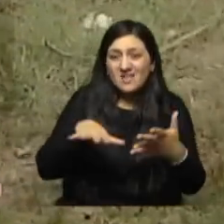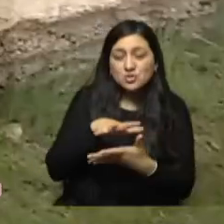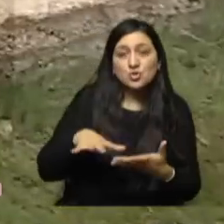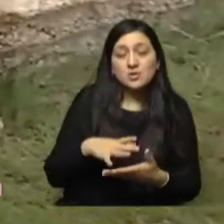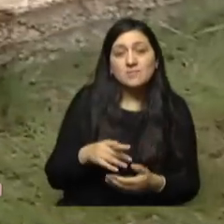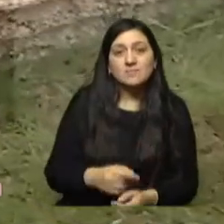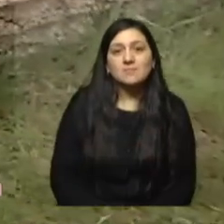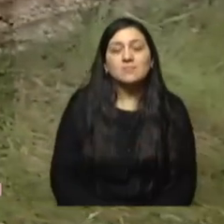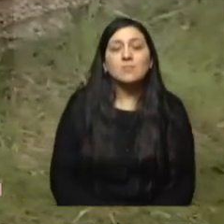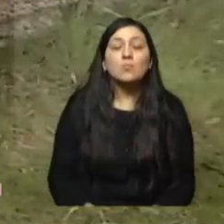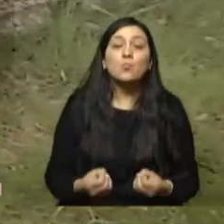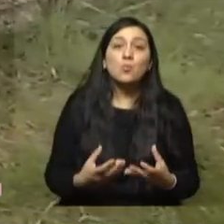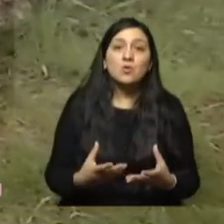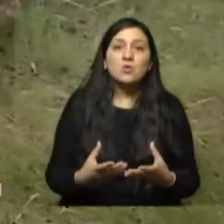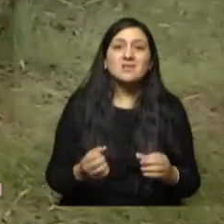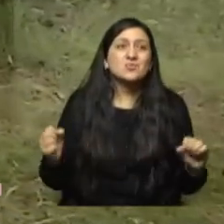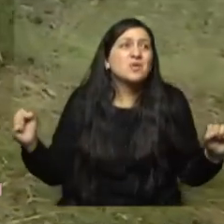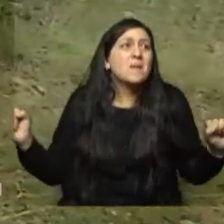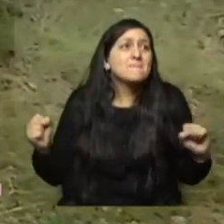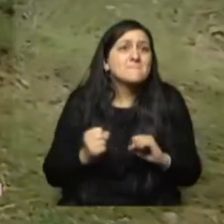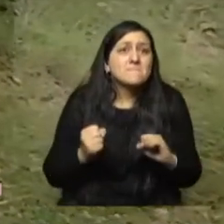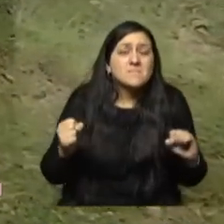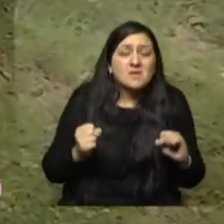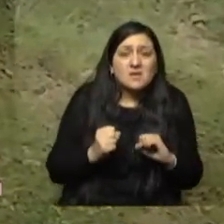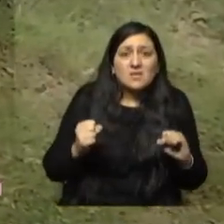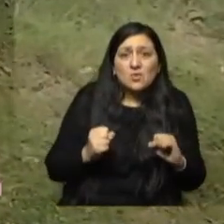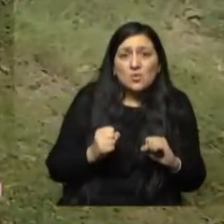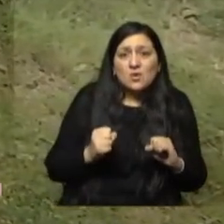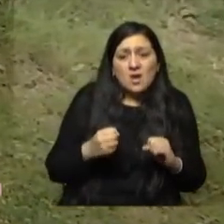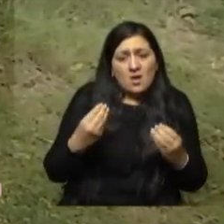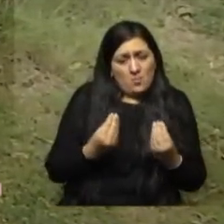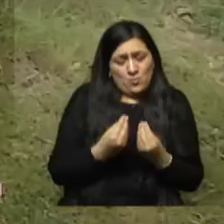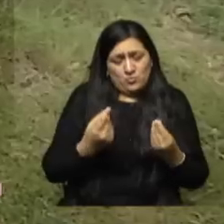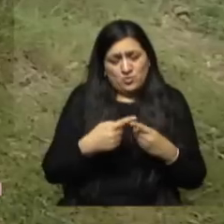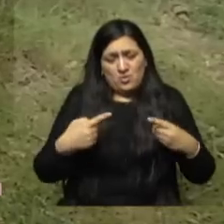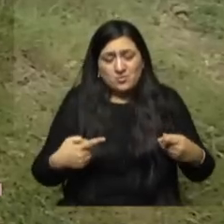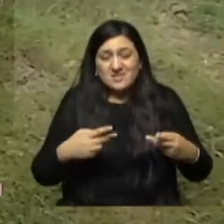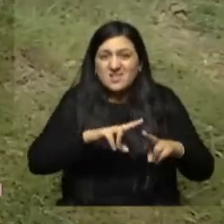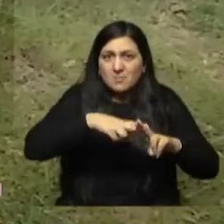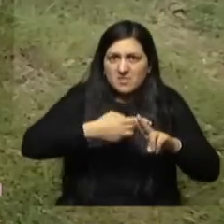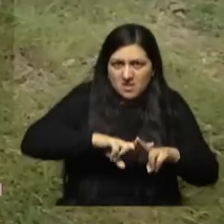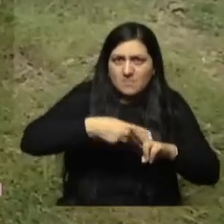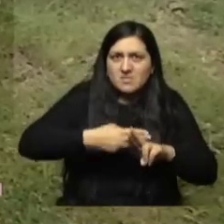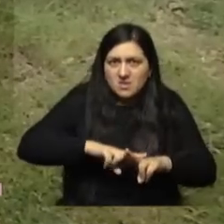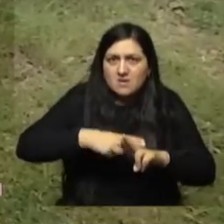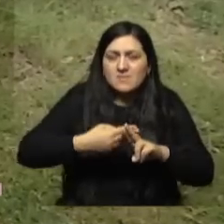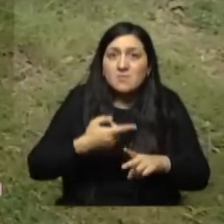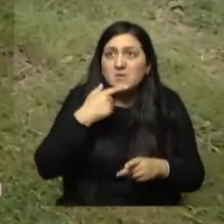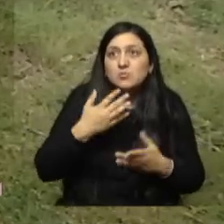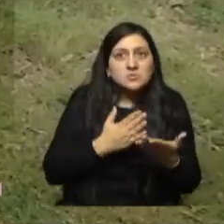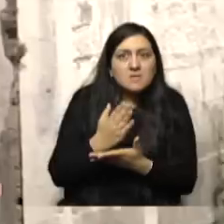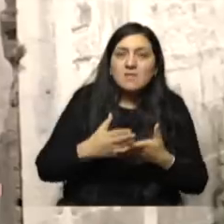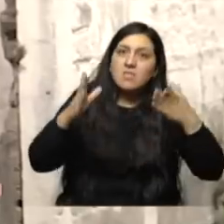La dinámica del terror, se daban cosas sistemáticas la noche,